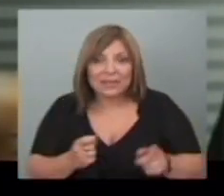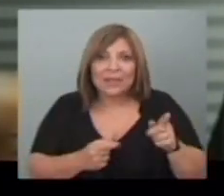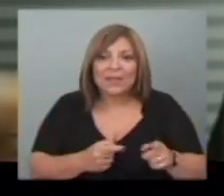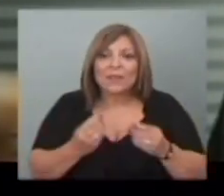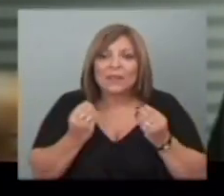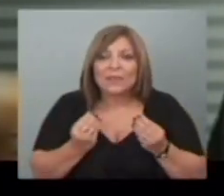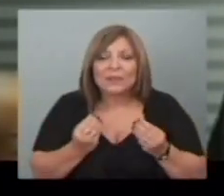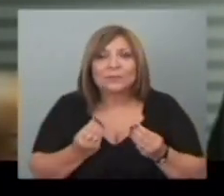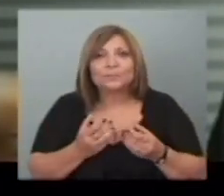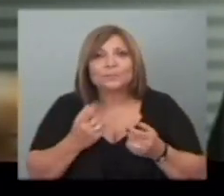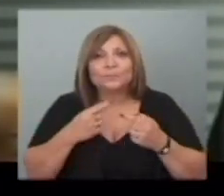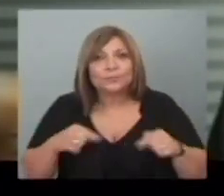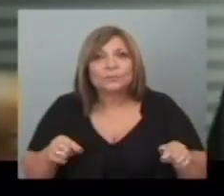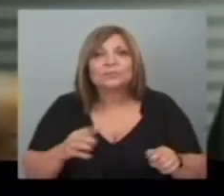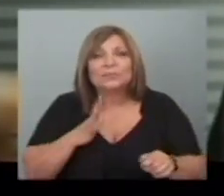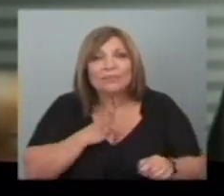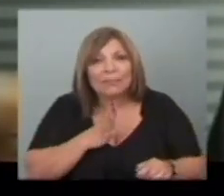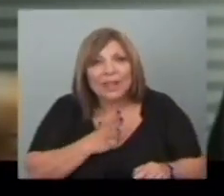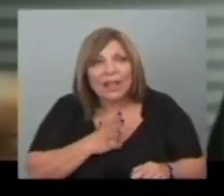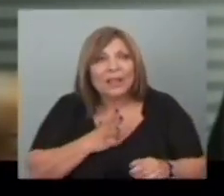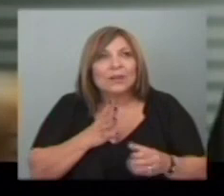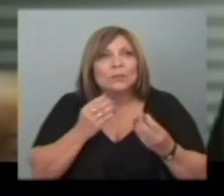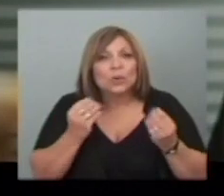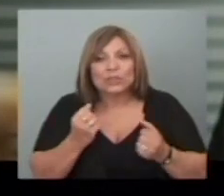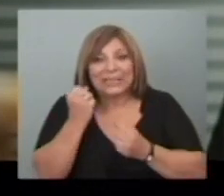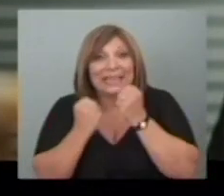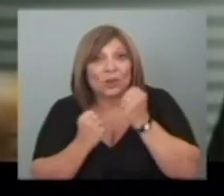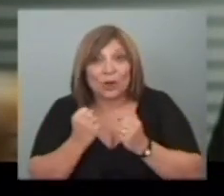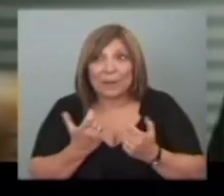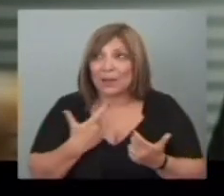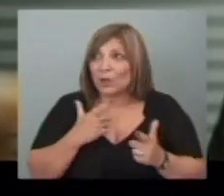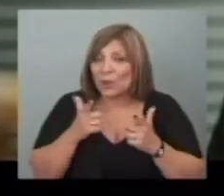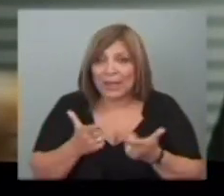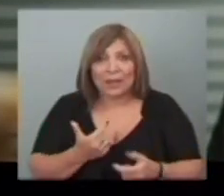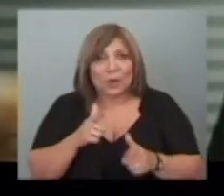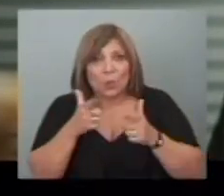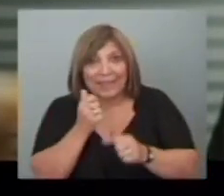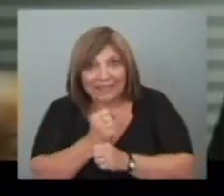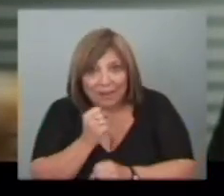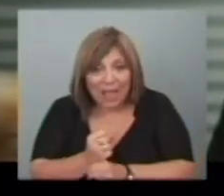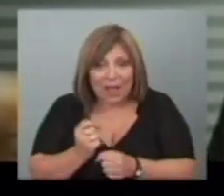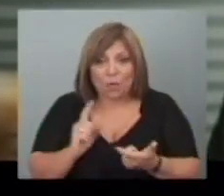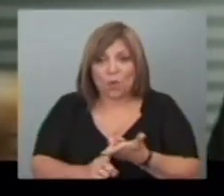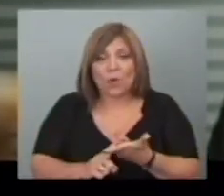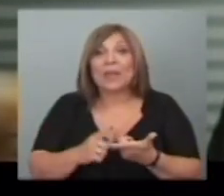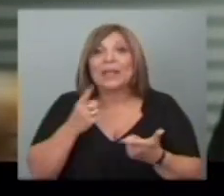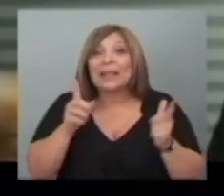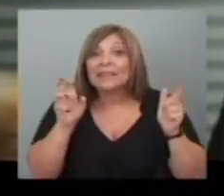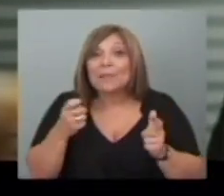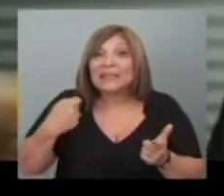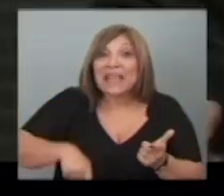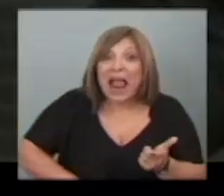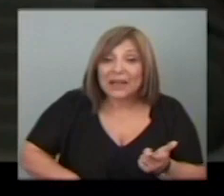de componente explicativo en los factores económicos, ¿sí? O sea, la falta de trabajo y el tema del